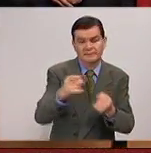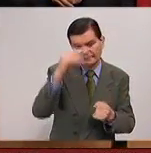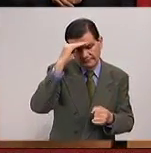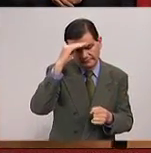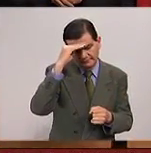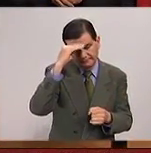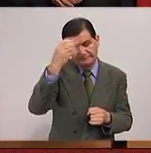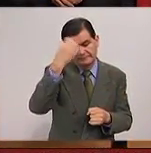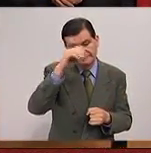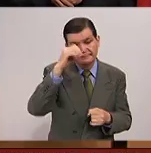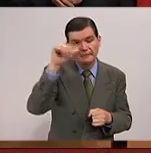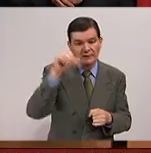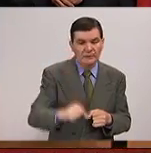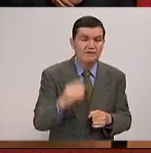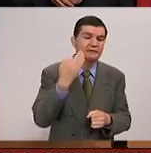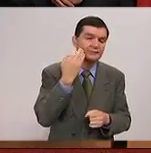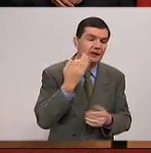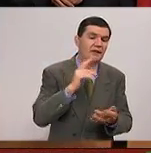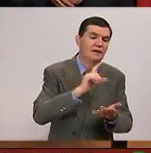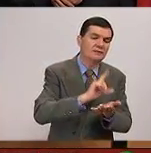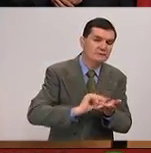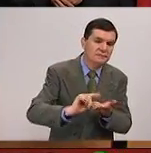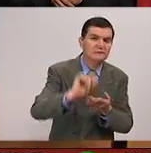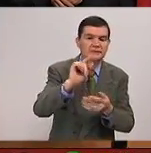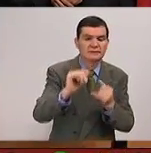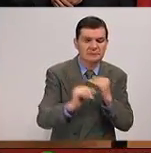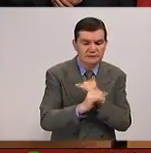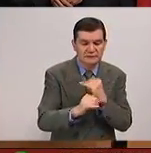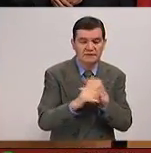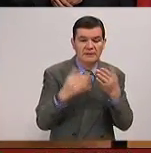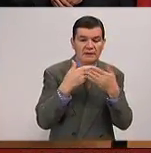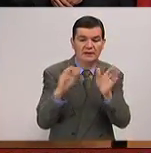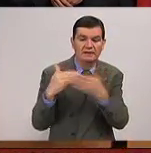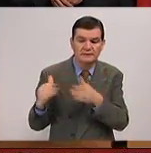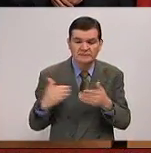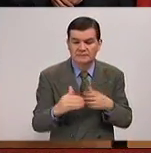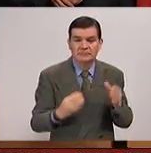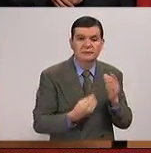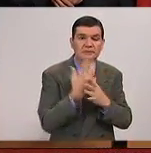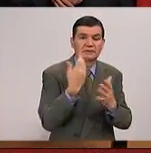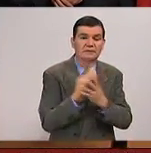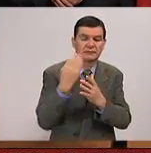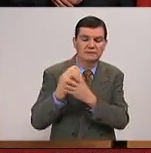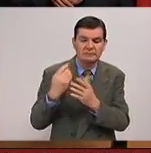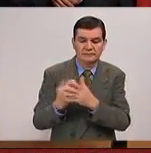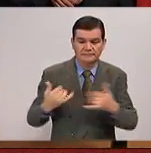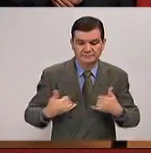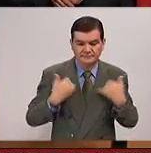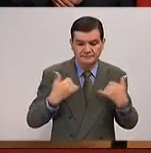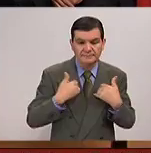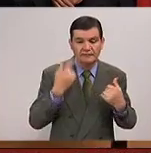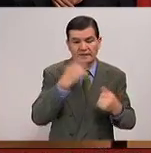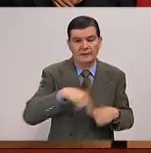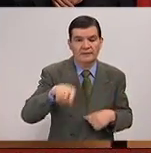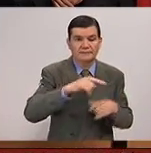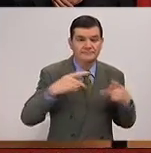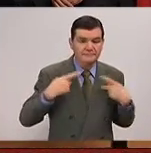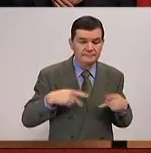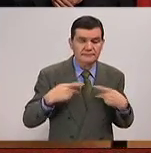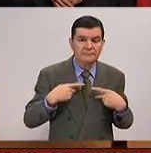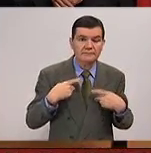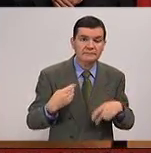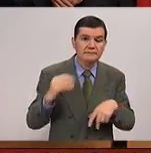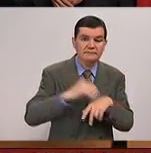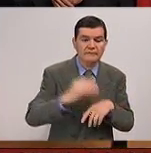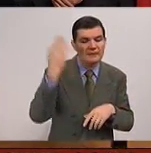que, por ejemplo, hoy las redes sociales, el Internet, claro, abren otra perspectiva a los jóvenes y a las personas, ¿no? En nuestra